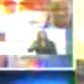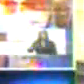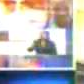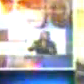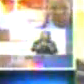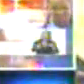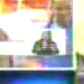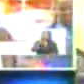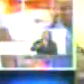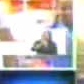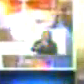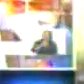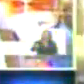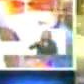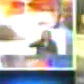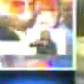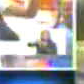insumos médicos. Jóvenes,